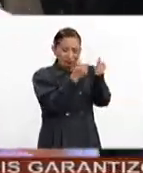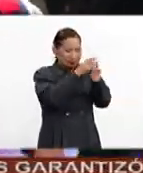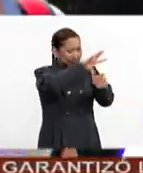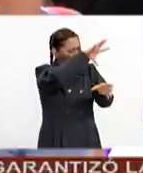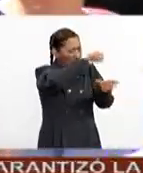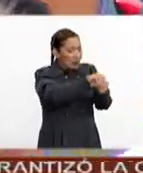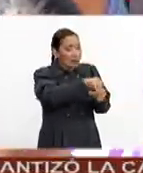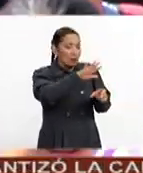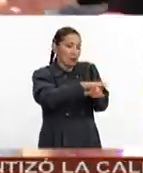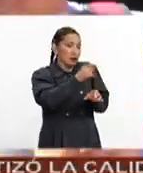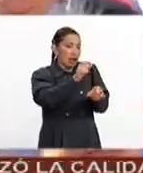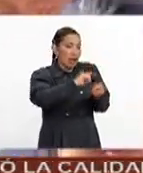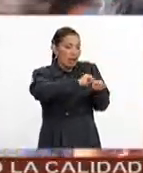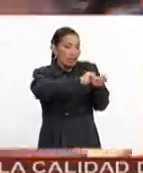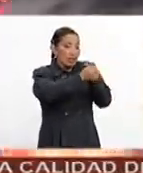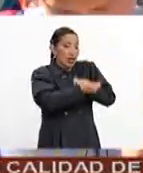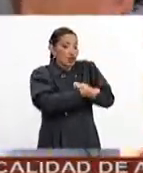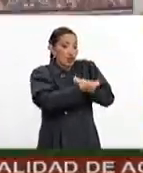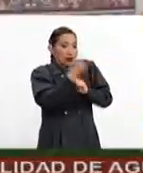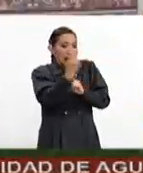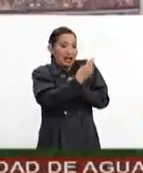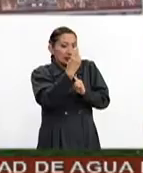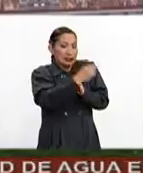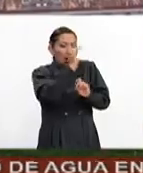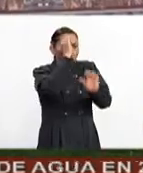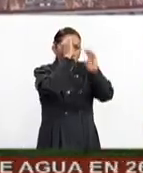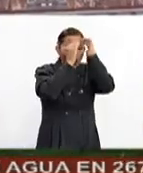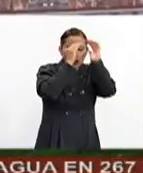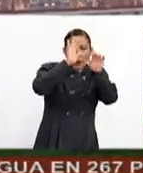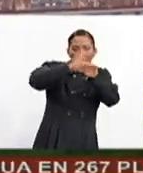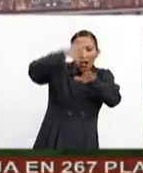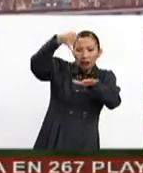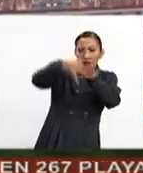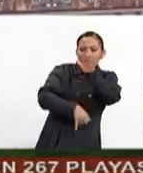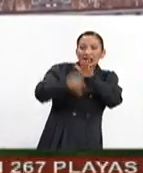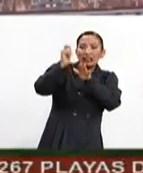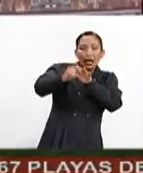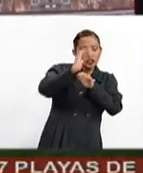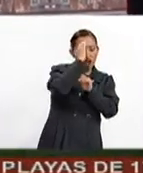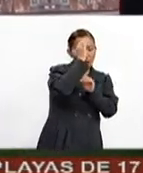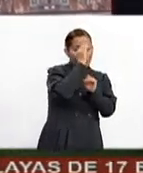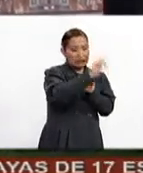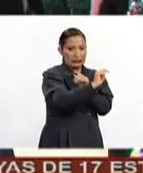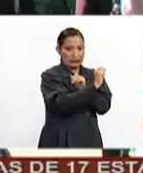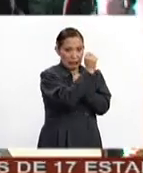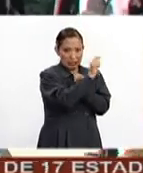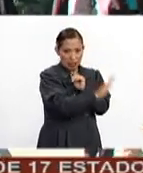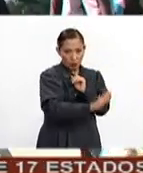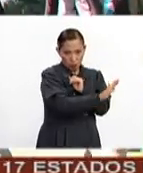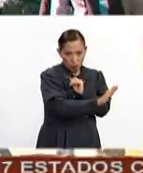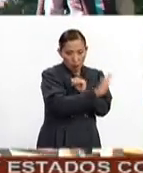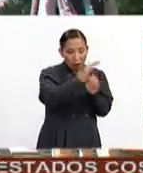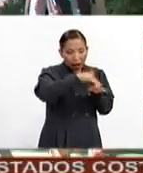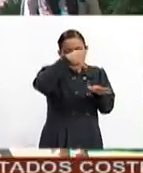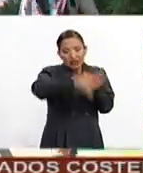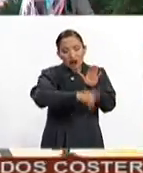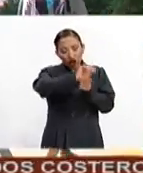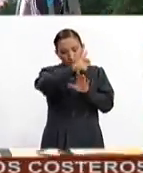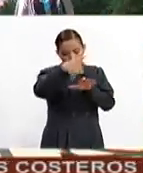amplia porque, bueno, un traductor necesita conocimientos más allá de los conocimientos técnicos, digamos. Y